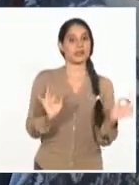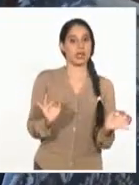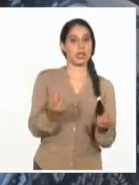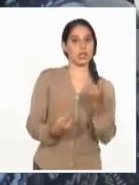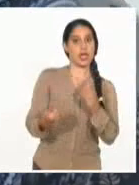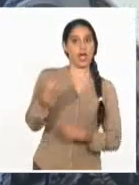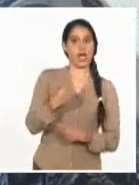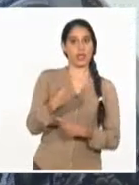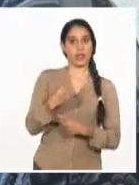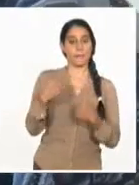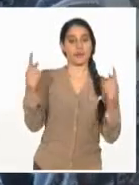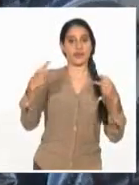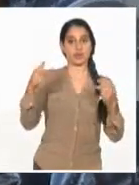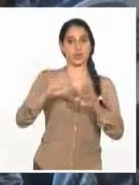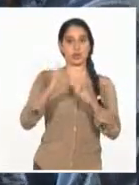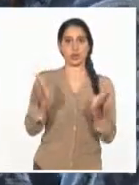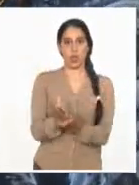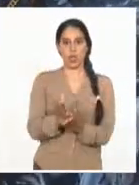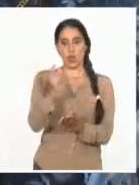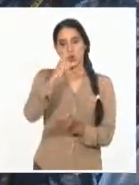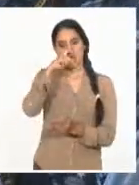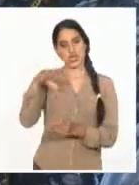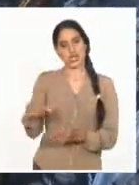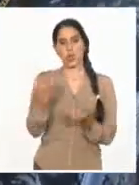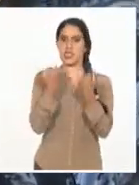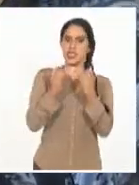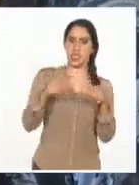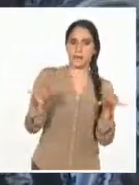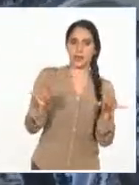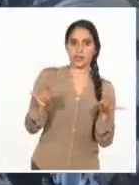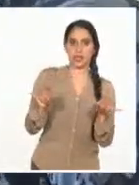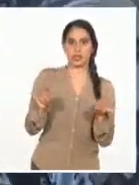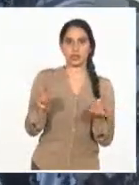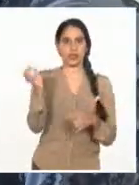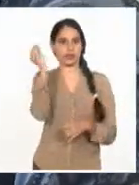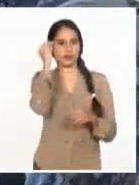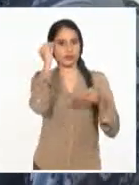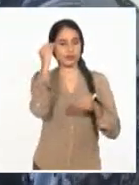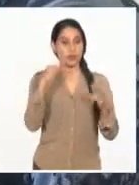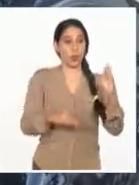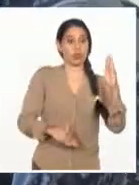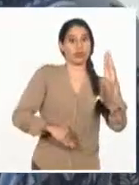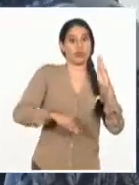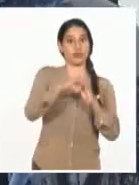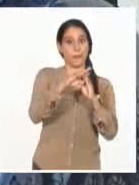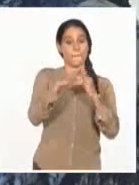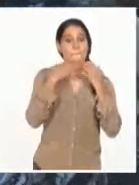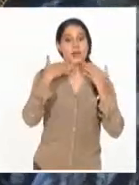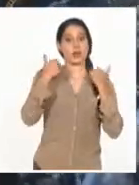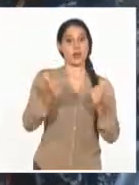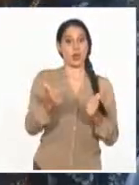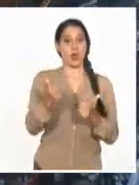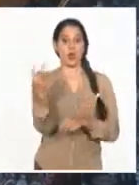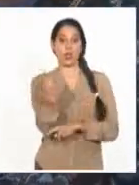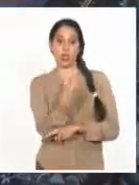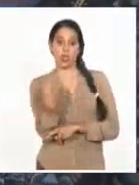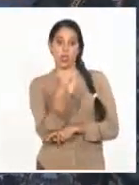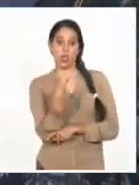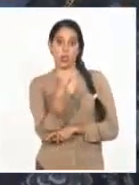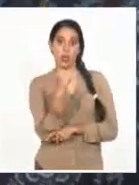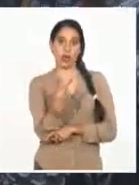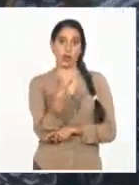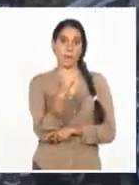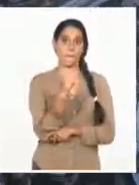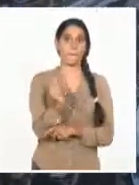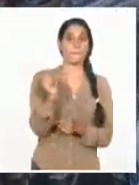vuelven independientes, el nivel de esfuerzo es mayor, tienen que llevar dos cargas a la misma vez, la formación general, la